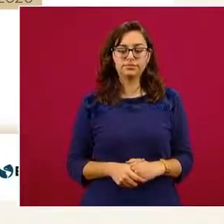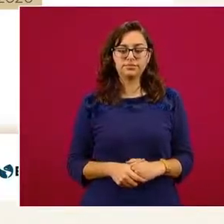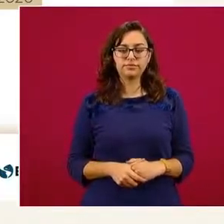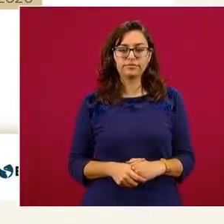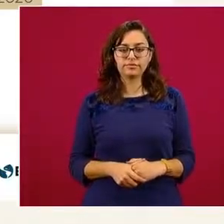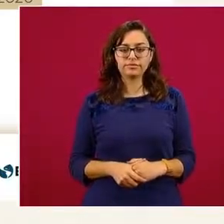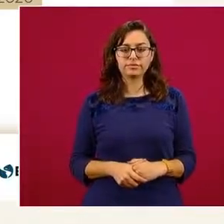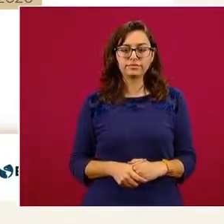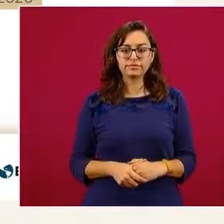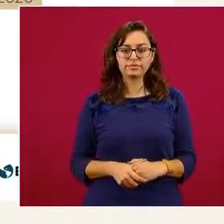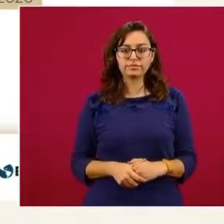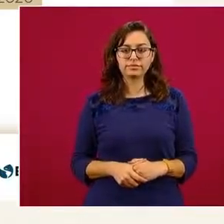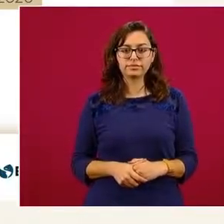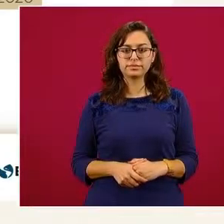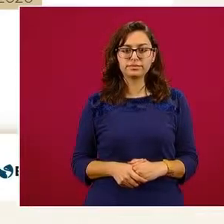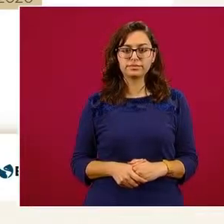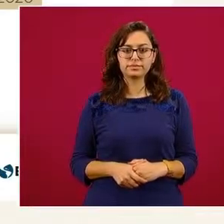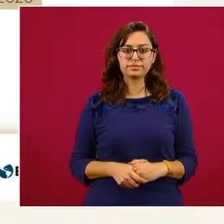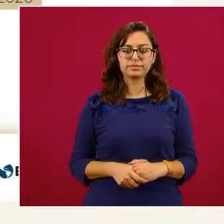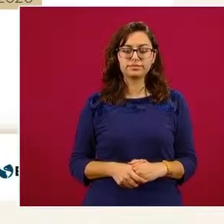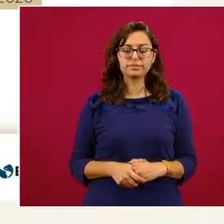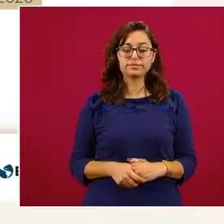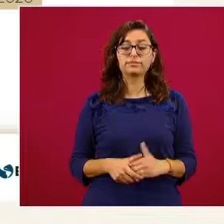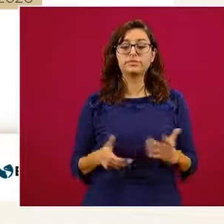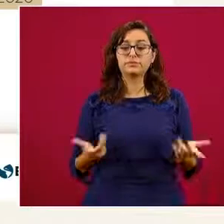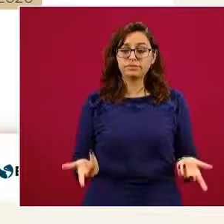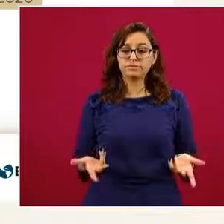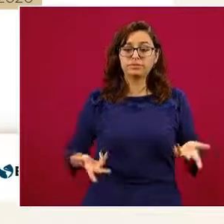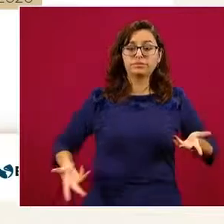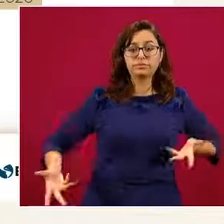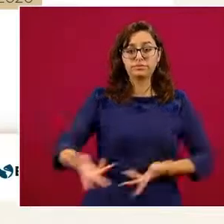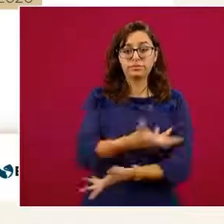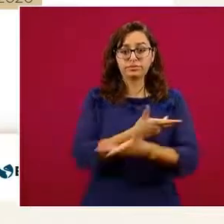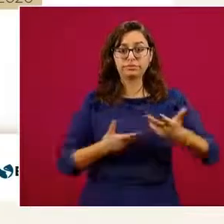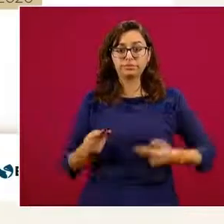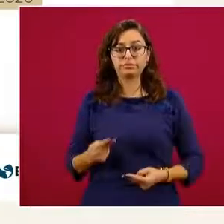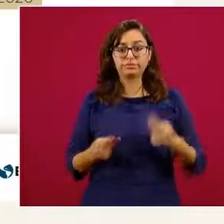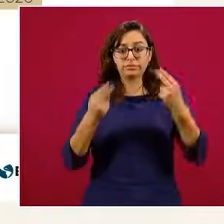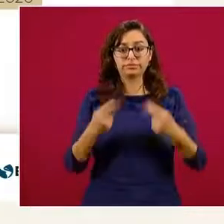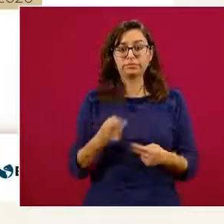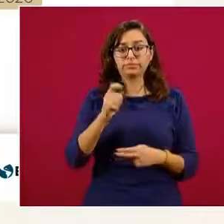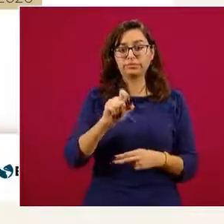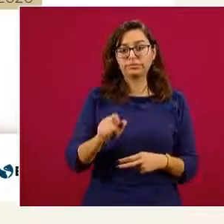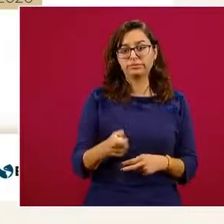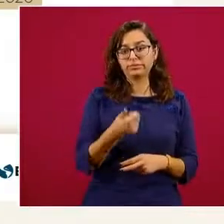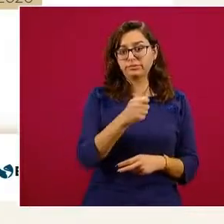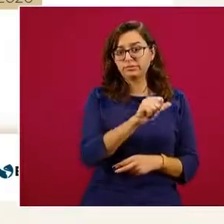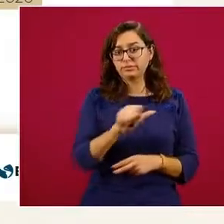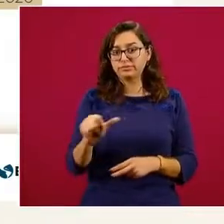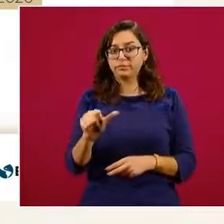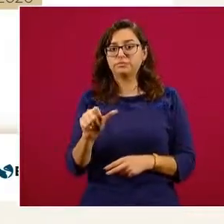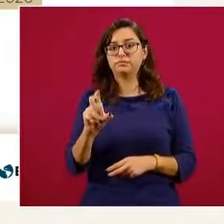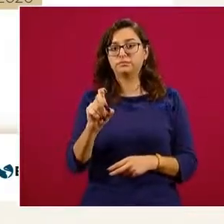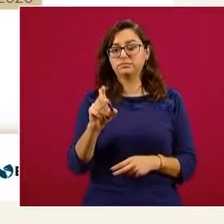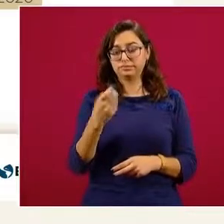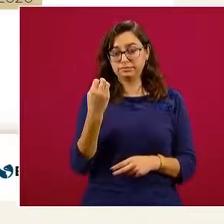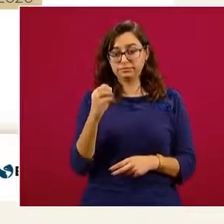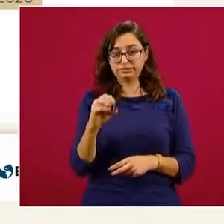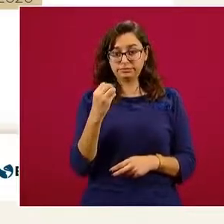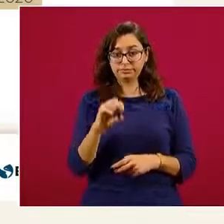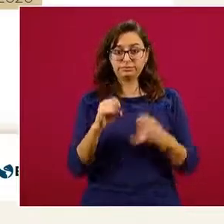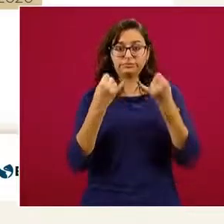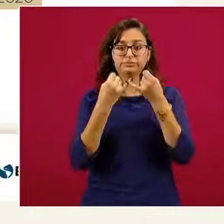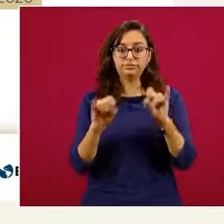La rueda de negocios, ya lo dijimos, será del 26 al 30 de octubre. Tendremos una inauguración el 26